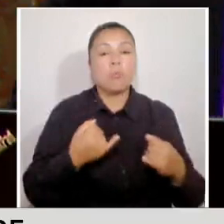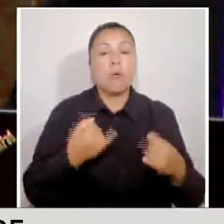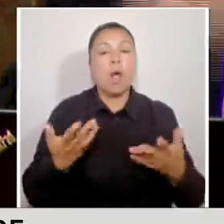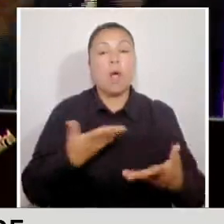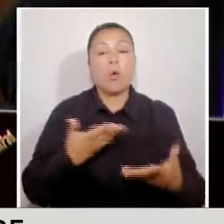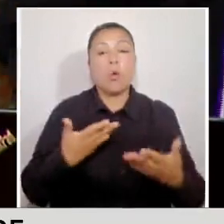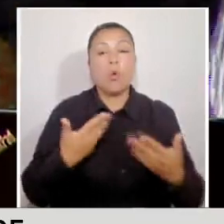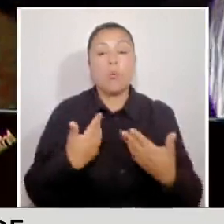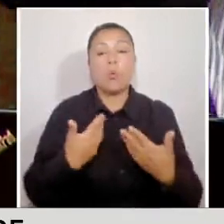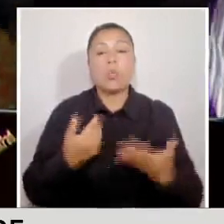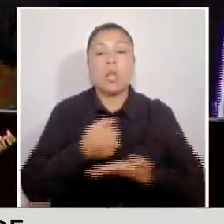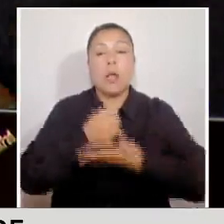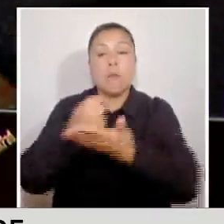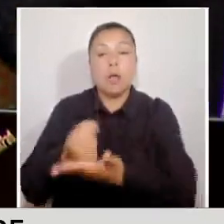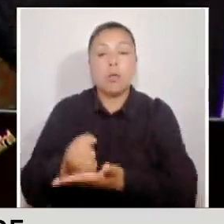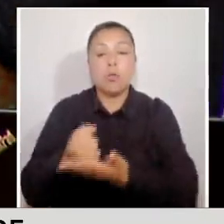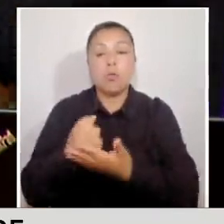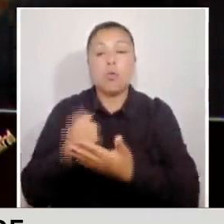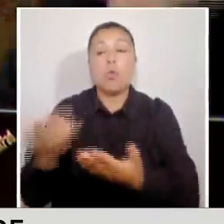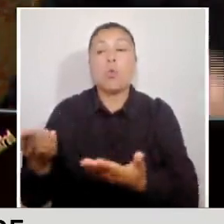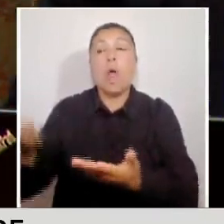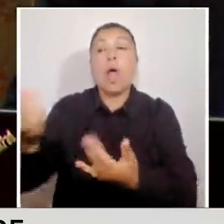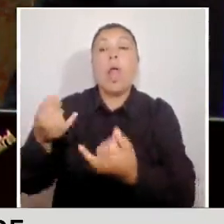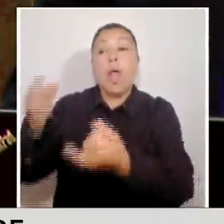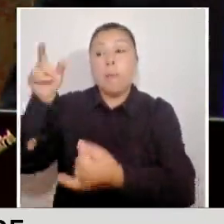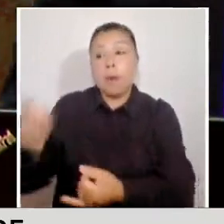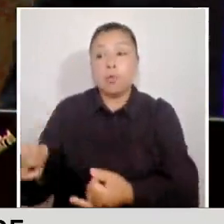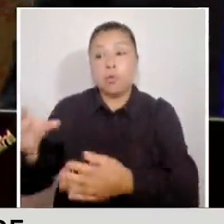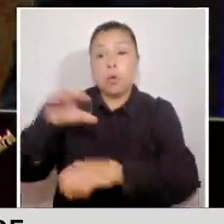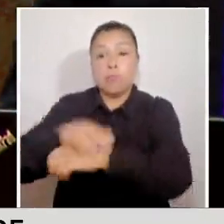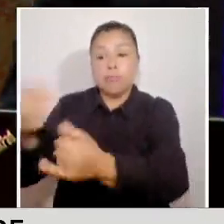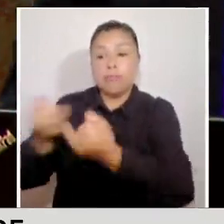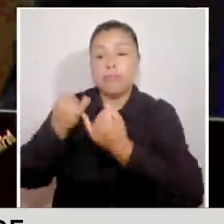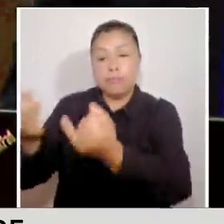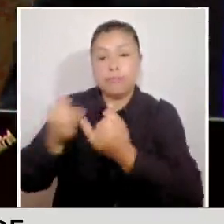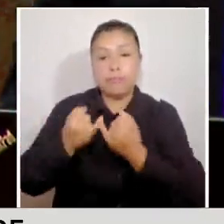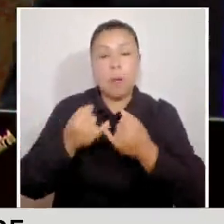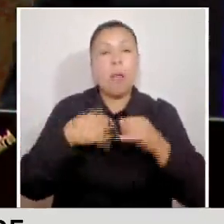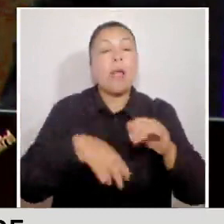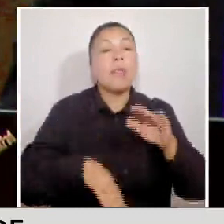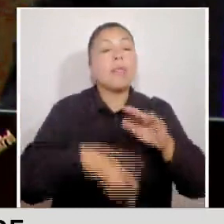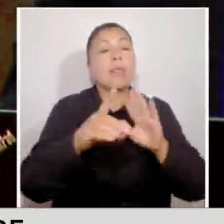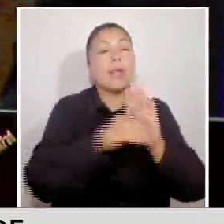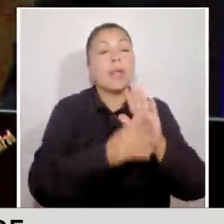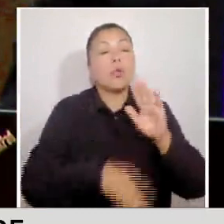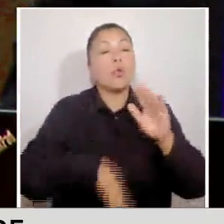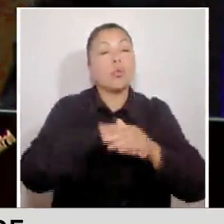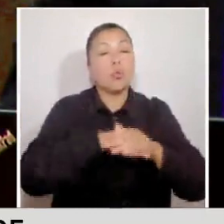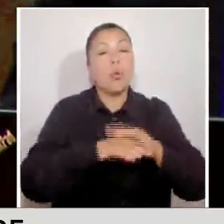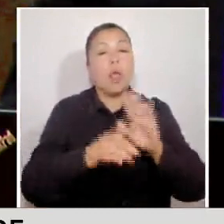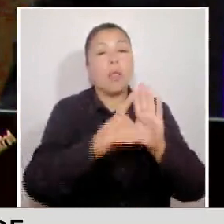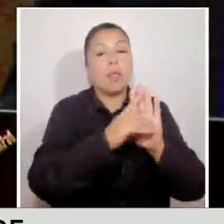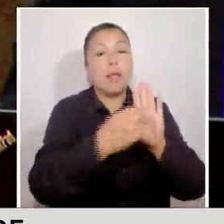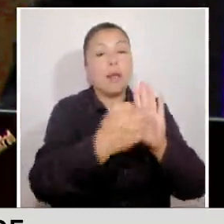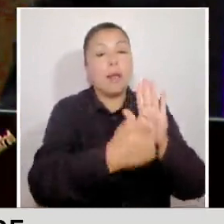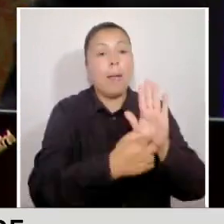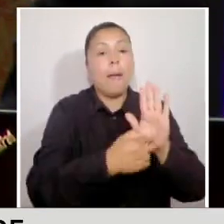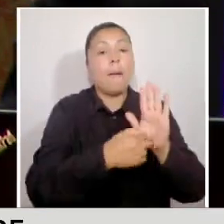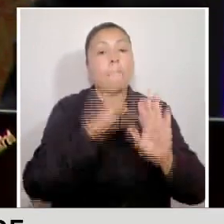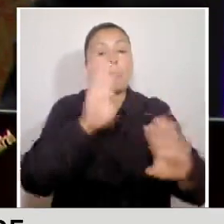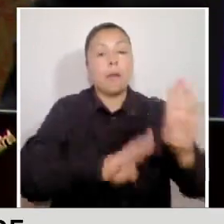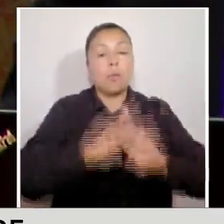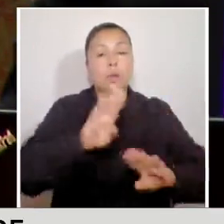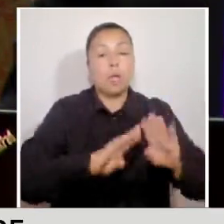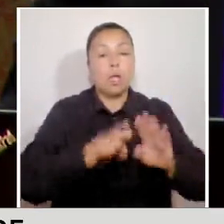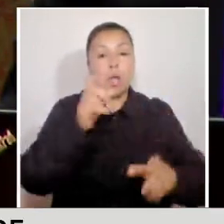el mecanismo de entrega y recepción de la información dicho decreto supremo deberá contemplar reglas para proteger la identidad y seguridad de aquellas